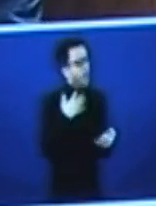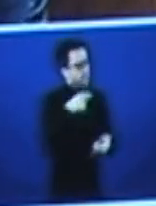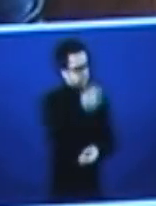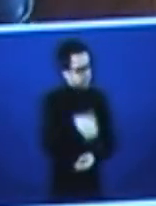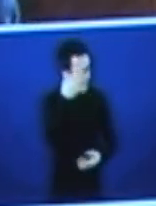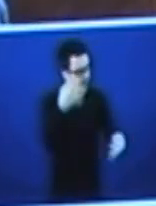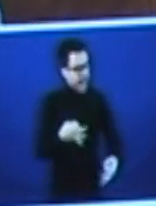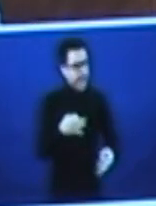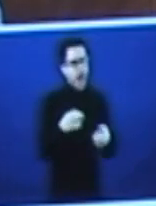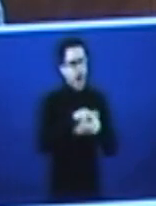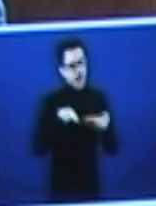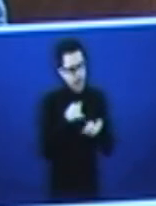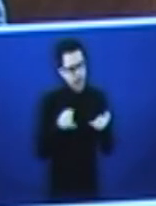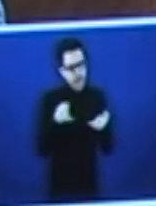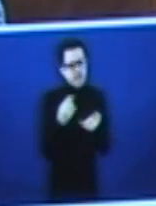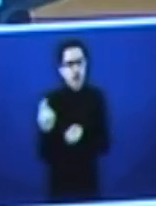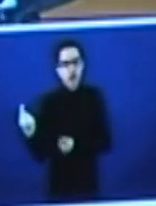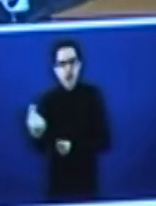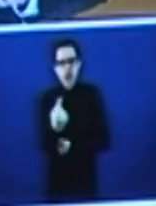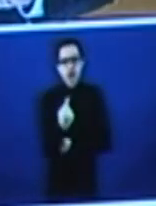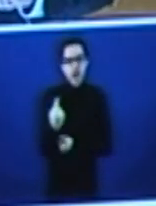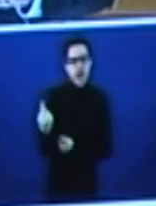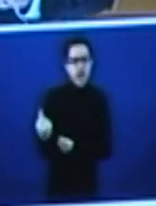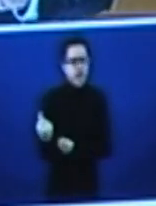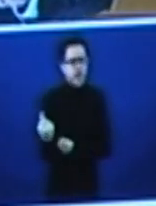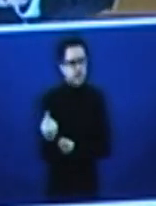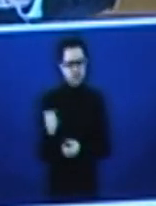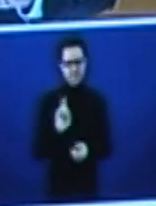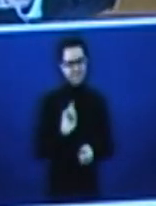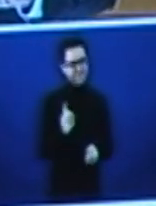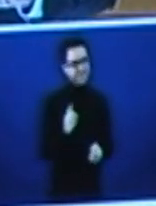Señoría, sabe vostede perfectamente que Galicia pertence á nación española.